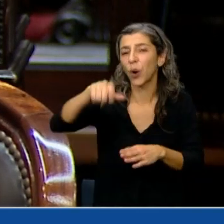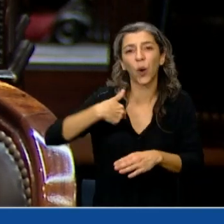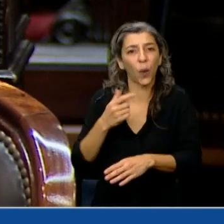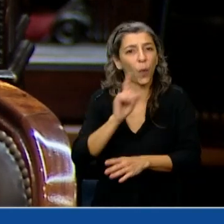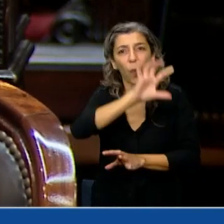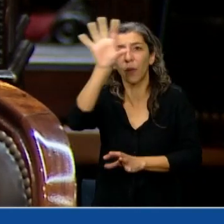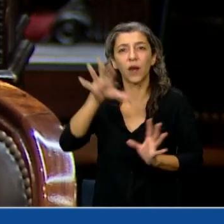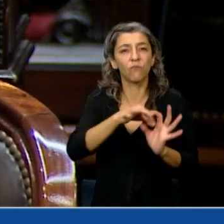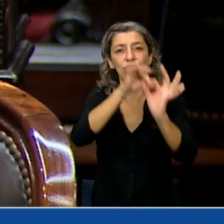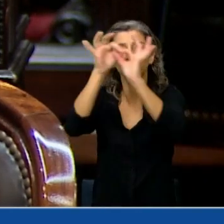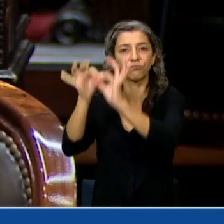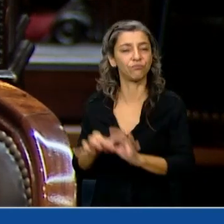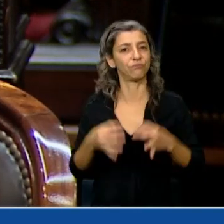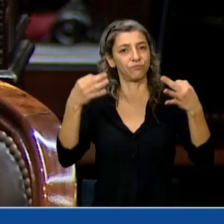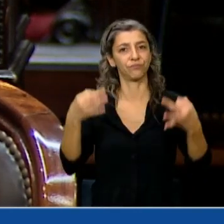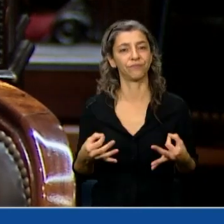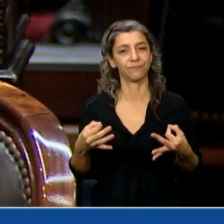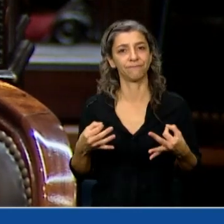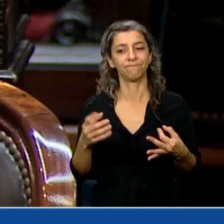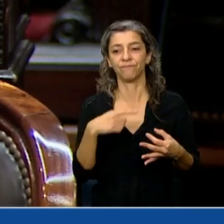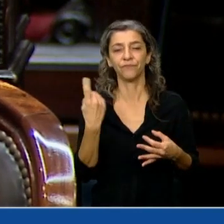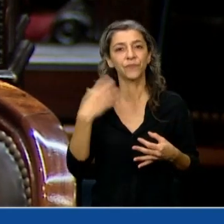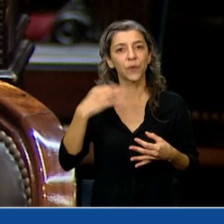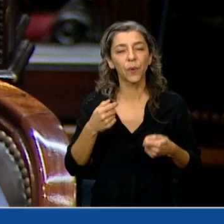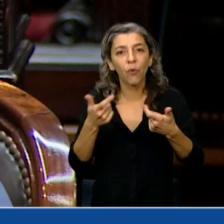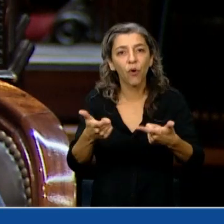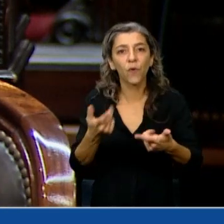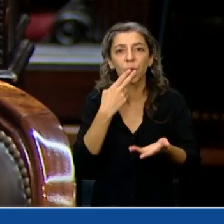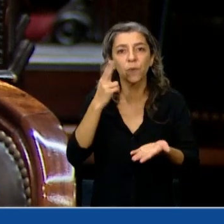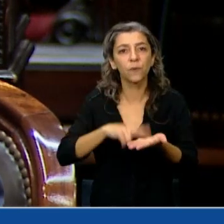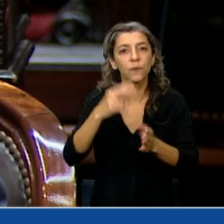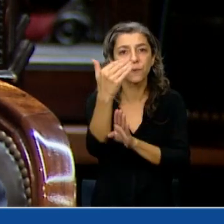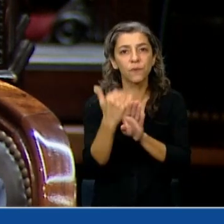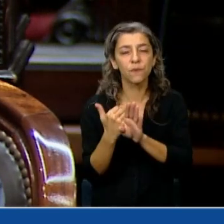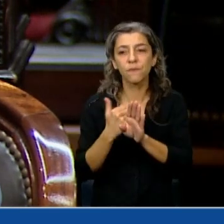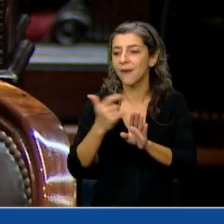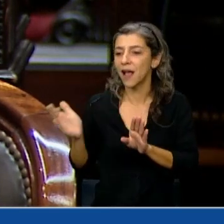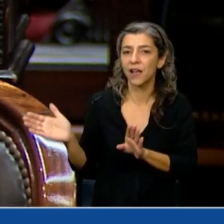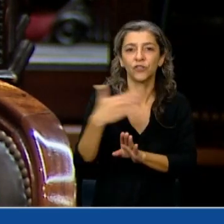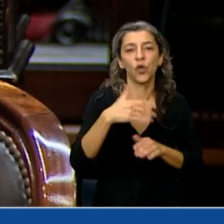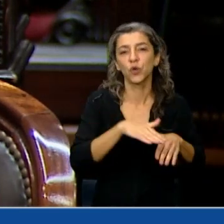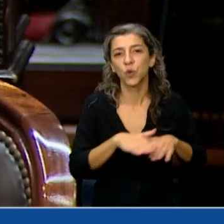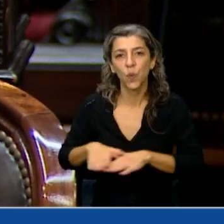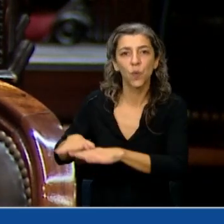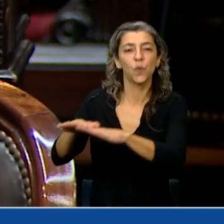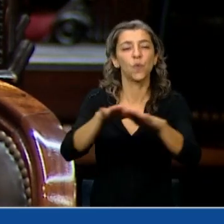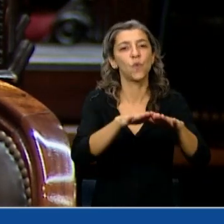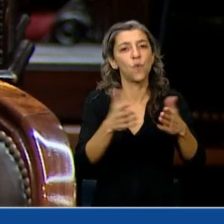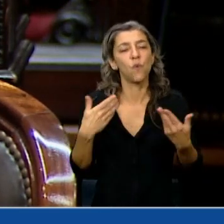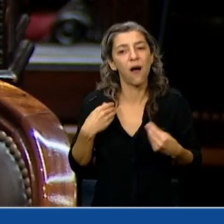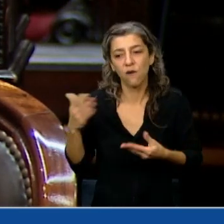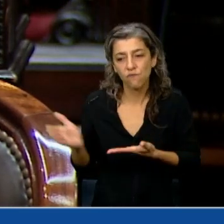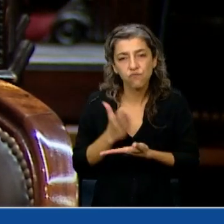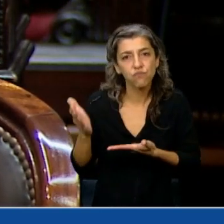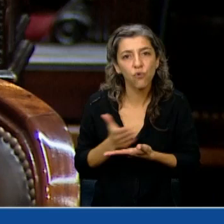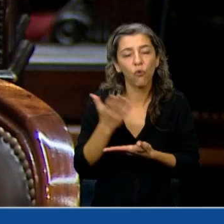económicos puedan progresar, para bajarle los impuestos básicamente a todas las producciones que